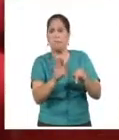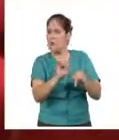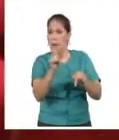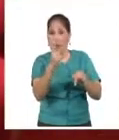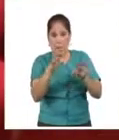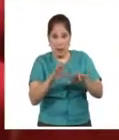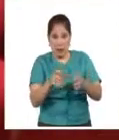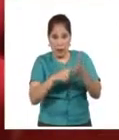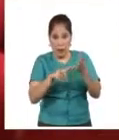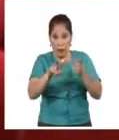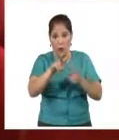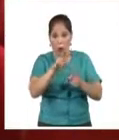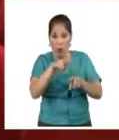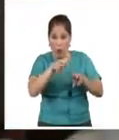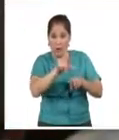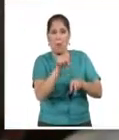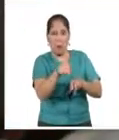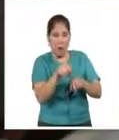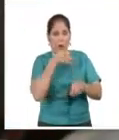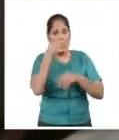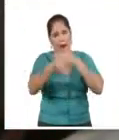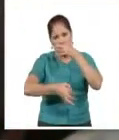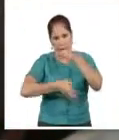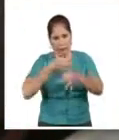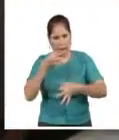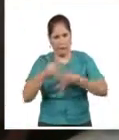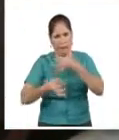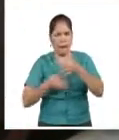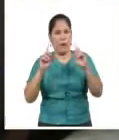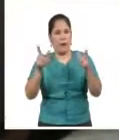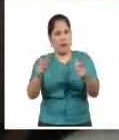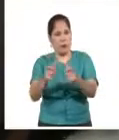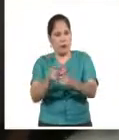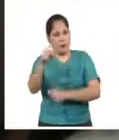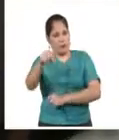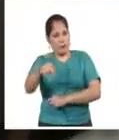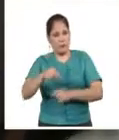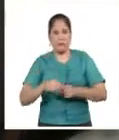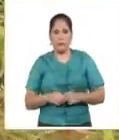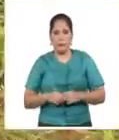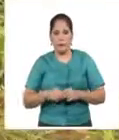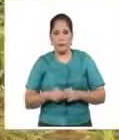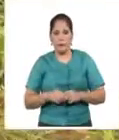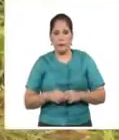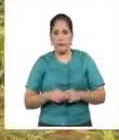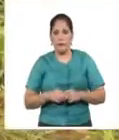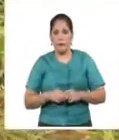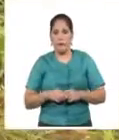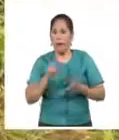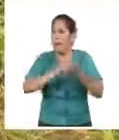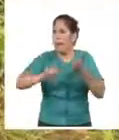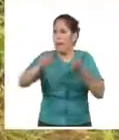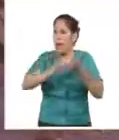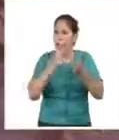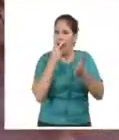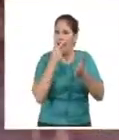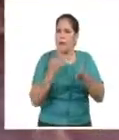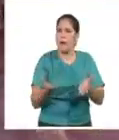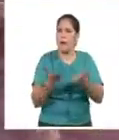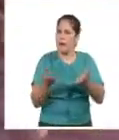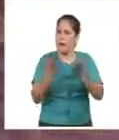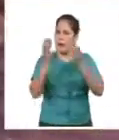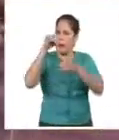secretario en la provincia de Holguín, Ernesto Santiesteban Velázquez. Este programa de atención al desarrollo